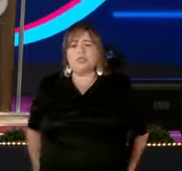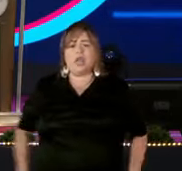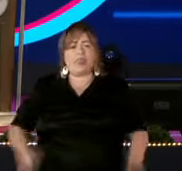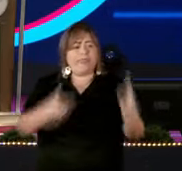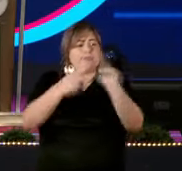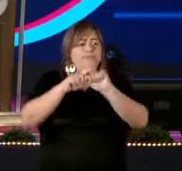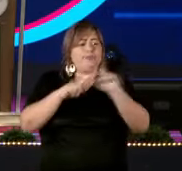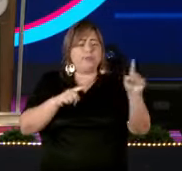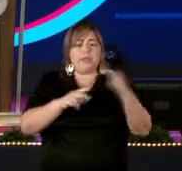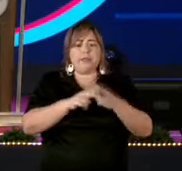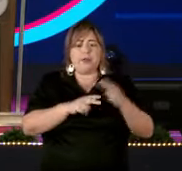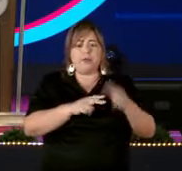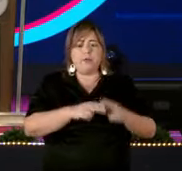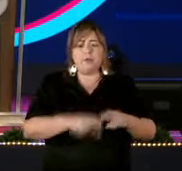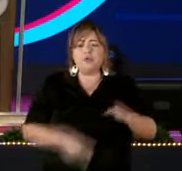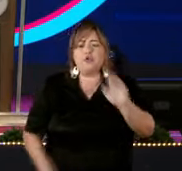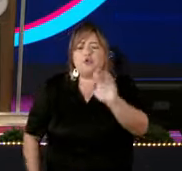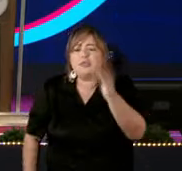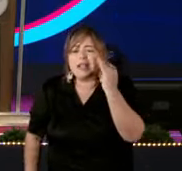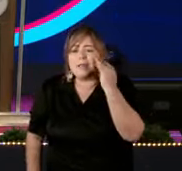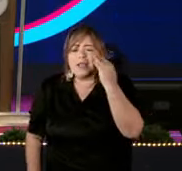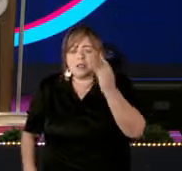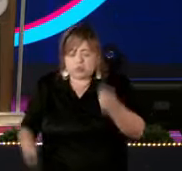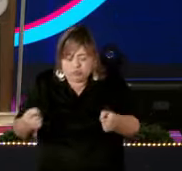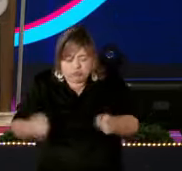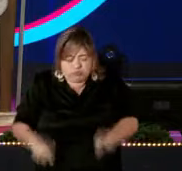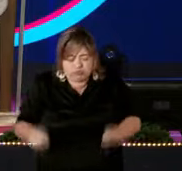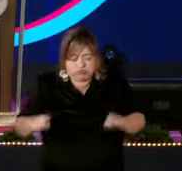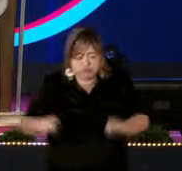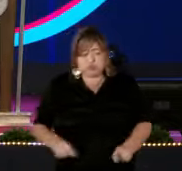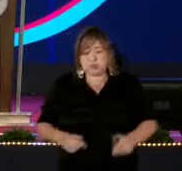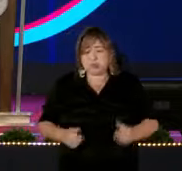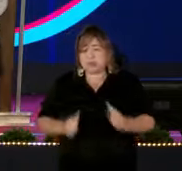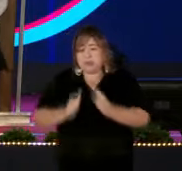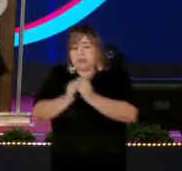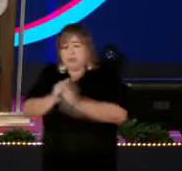a atravesar, todo el que esté pasando por el valle de lágrimas,